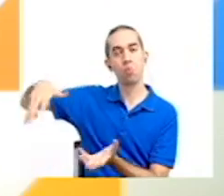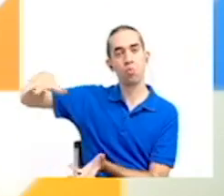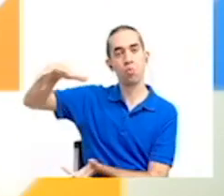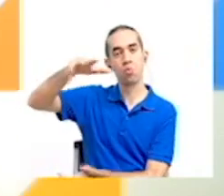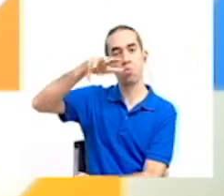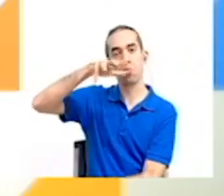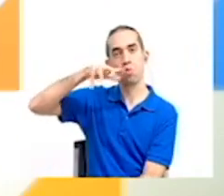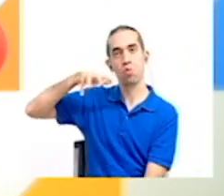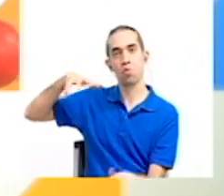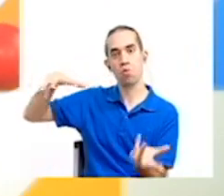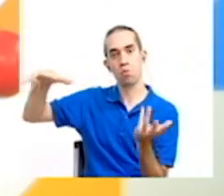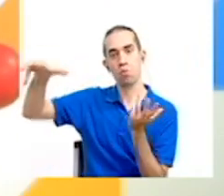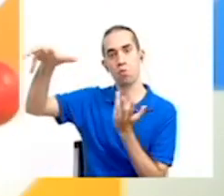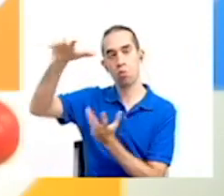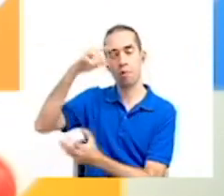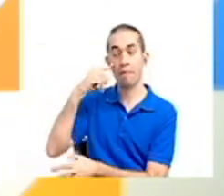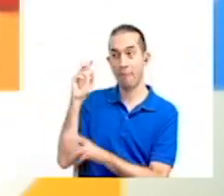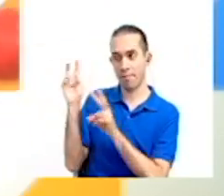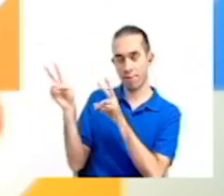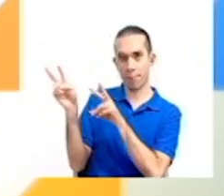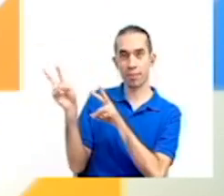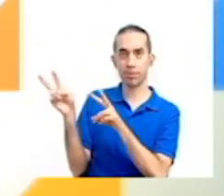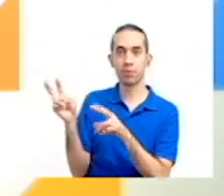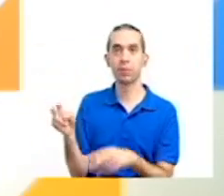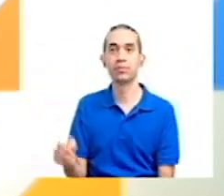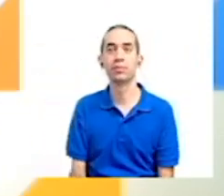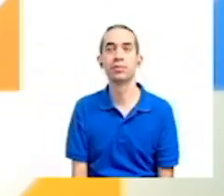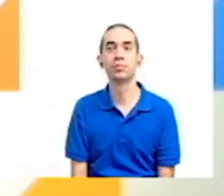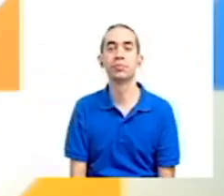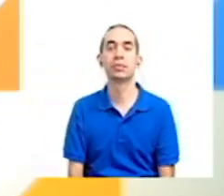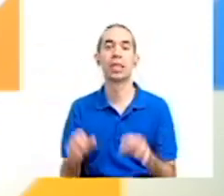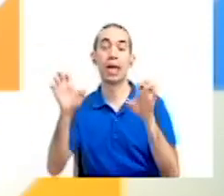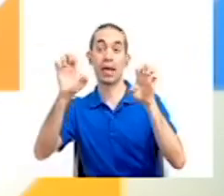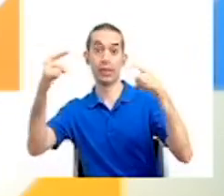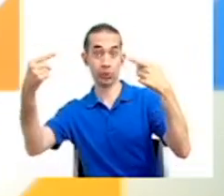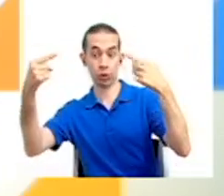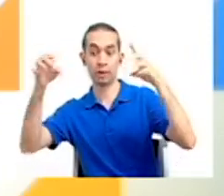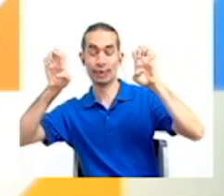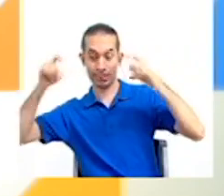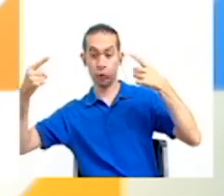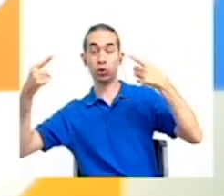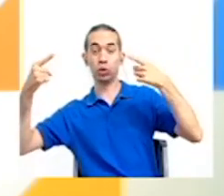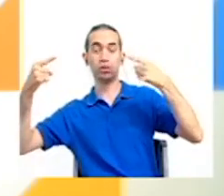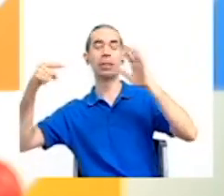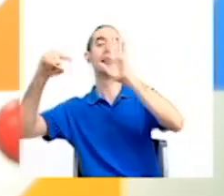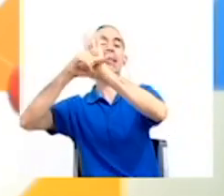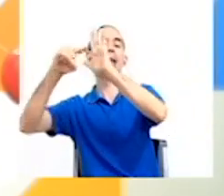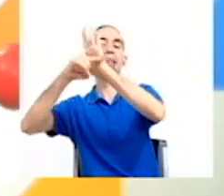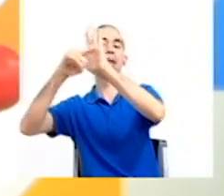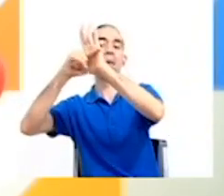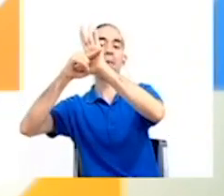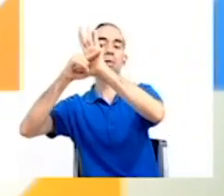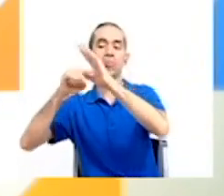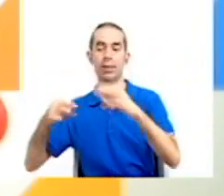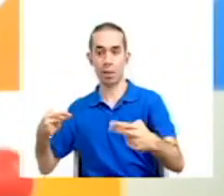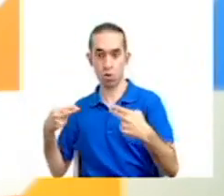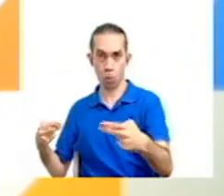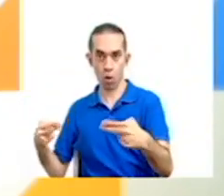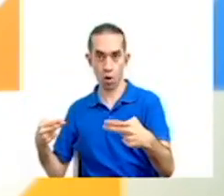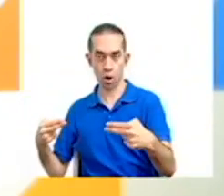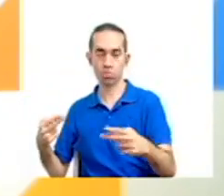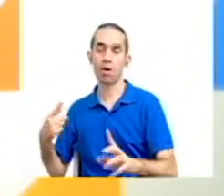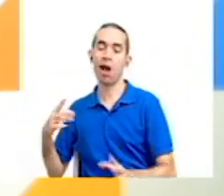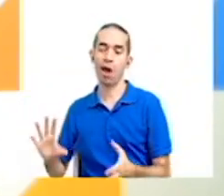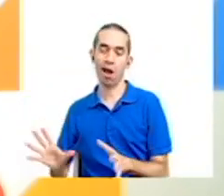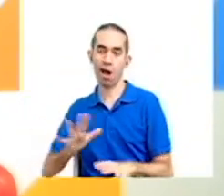Está girando en el espacio, en todas direcciones, y los electrones van a ser la parte negativa de la molécula y los hidrógenos van a ser la